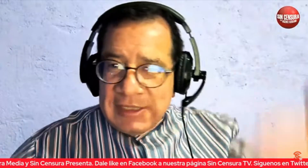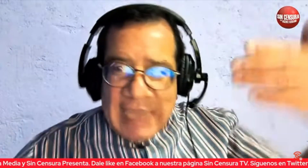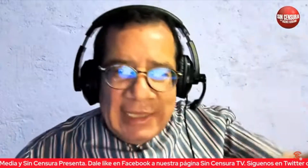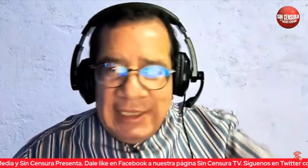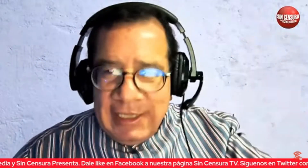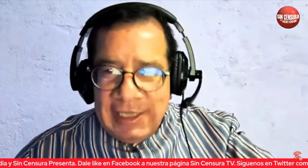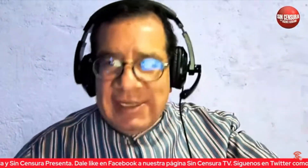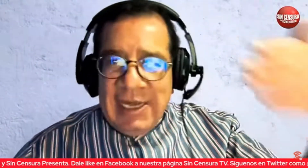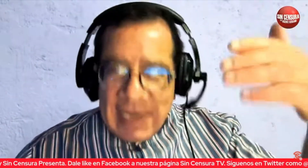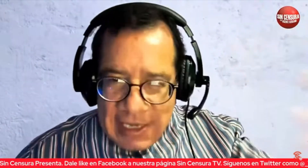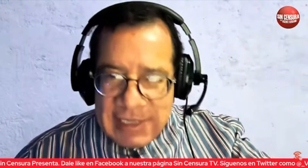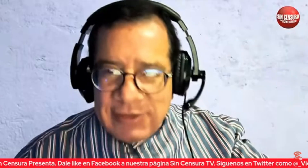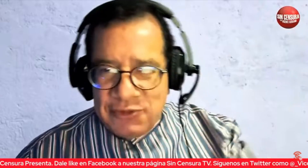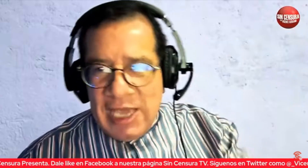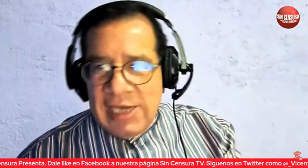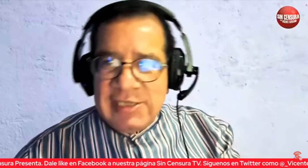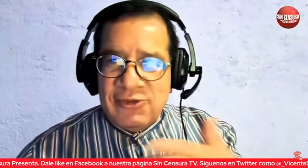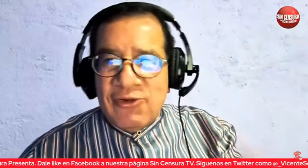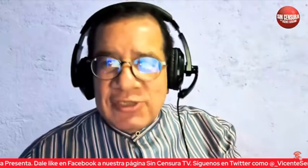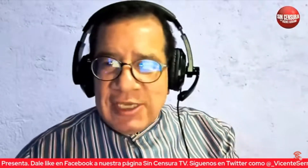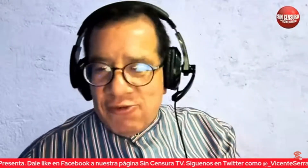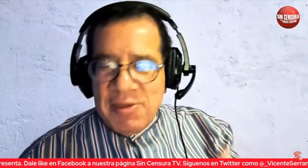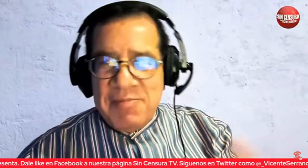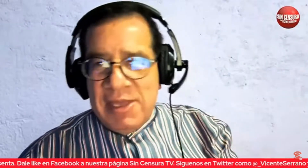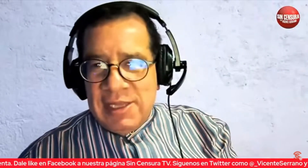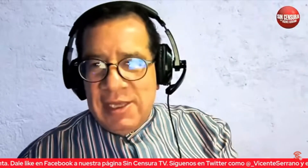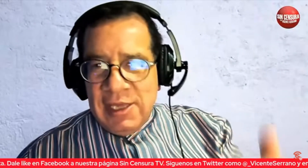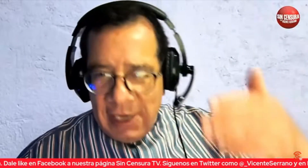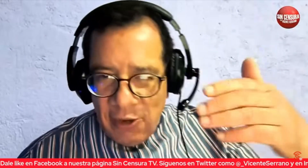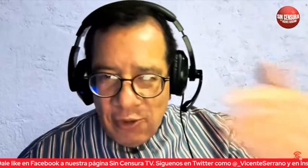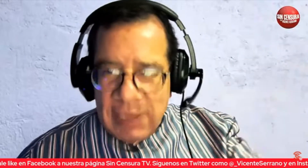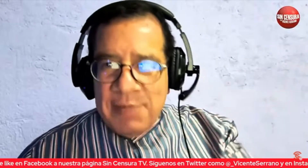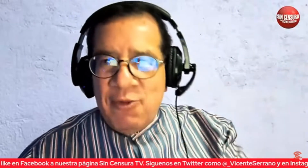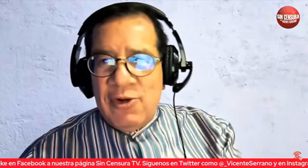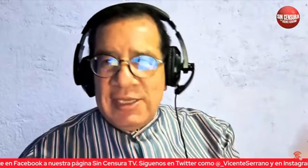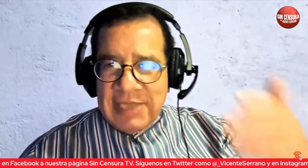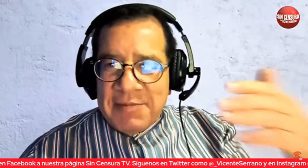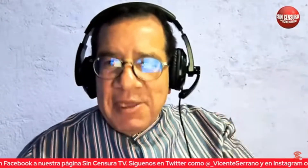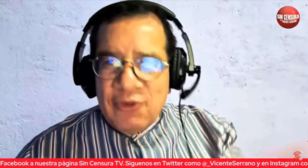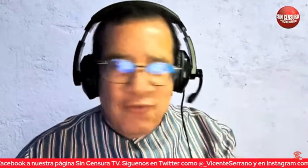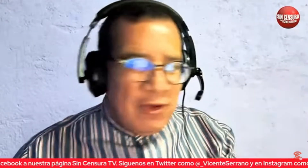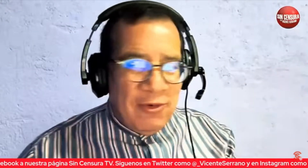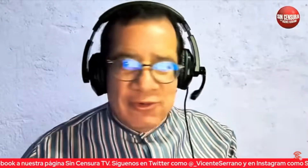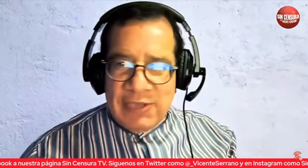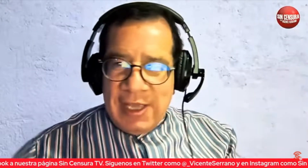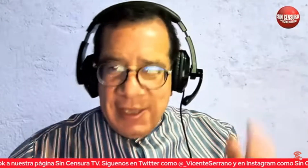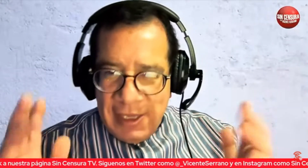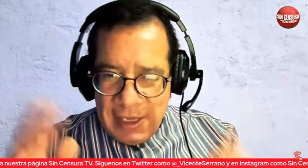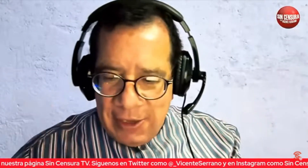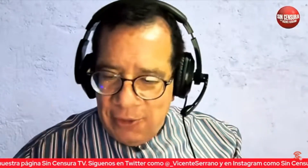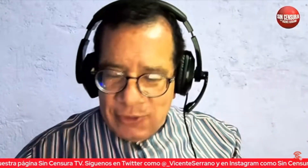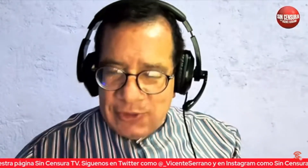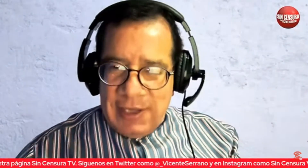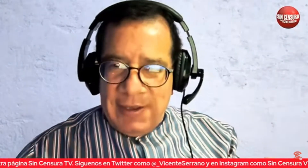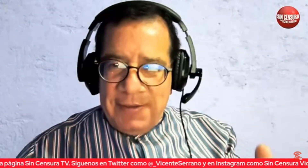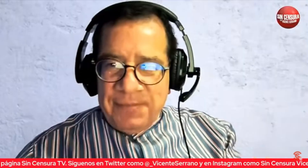encuentro. Está allí, está en las redes sociales. No es que yo me invente. Loret de Mola y Sarmiento fueron los